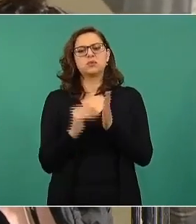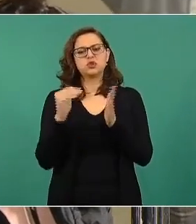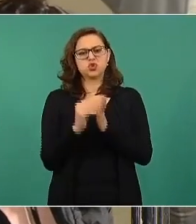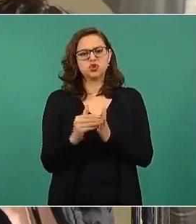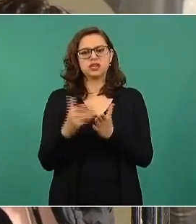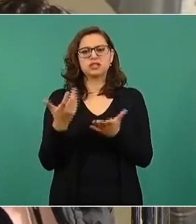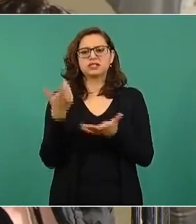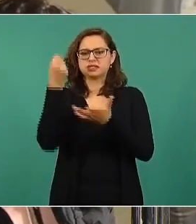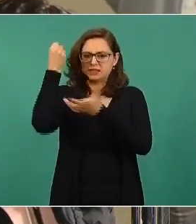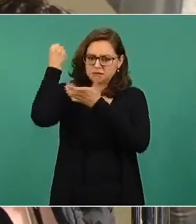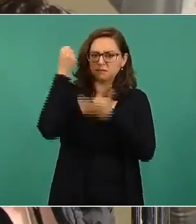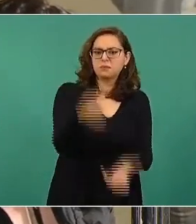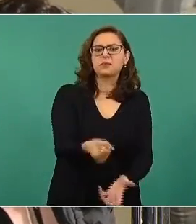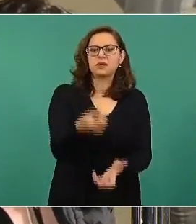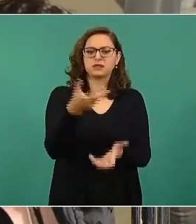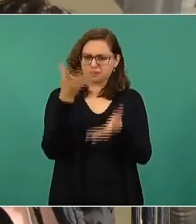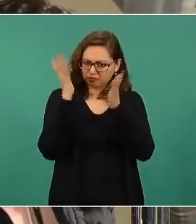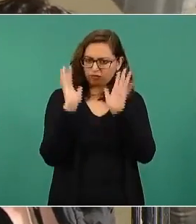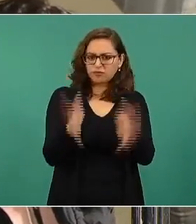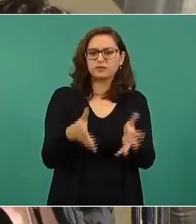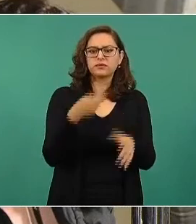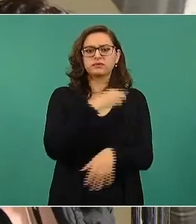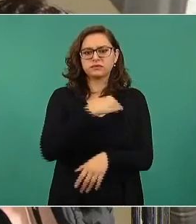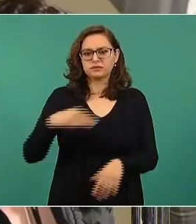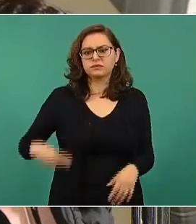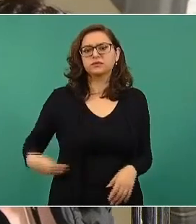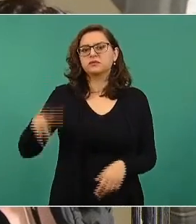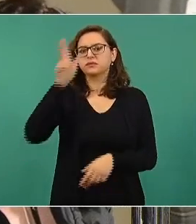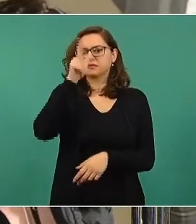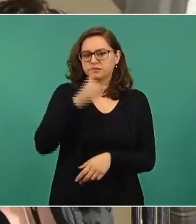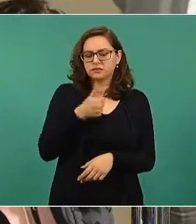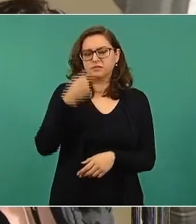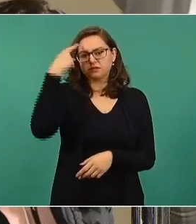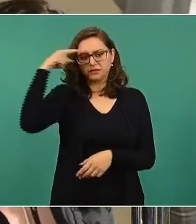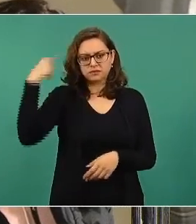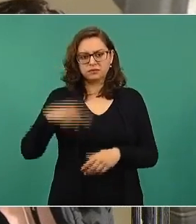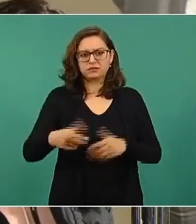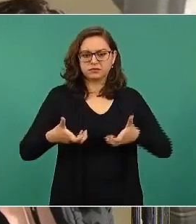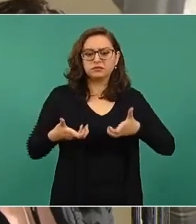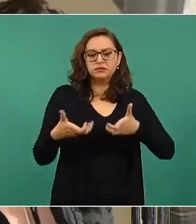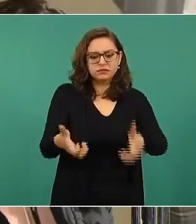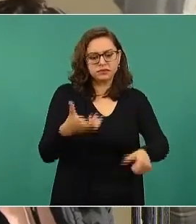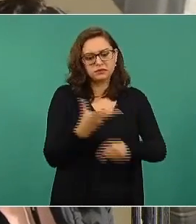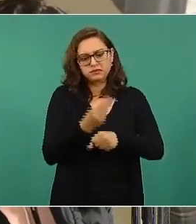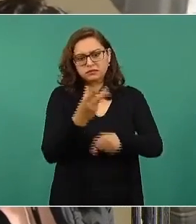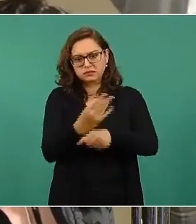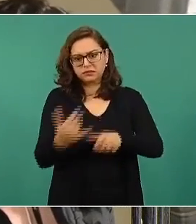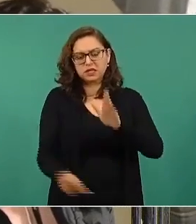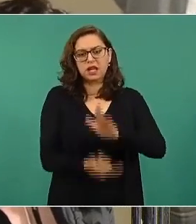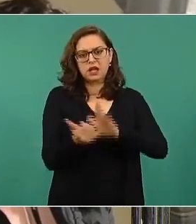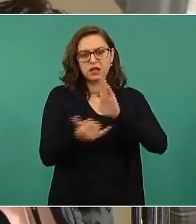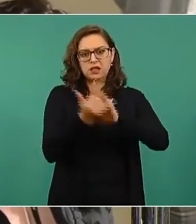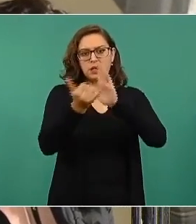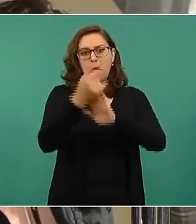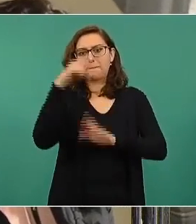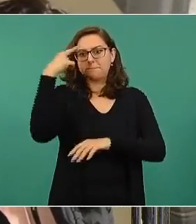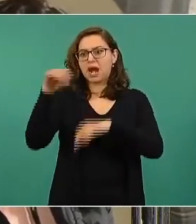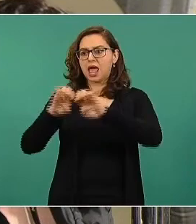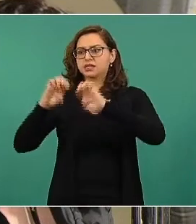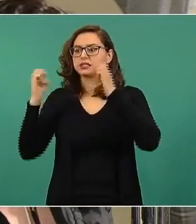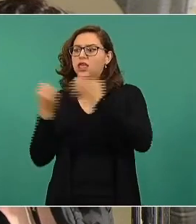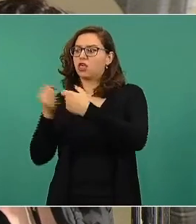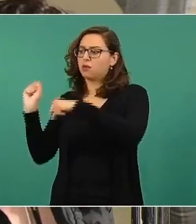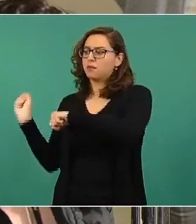dio, que ya habíamos hablado aquí, que usted le dio al municipio de Hermosillo para la pavimentación, justo para que no se vendieran los estadios de